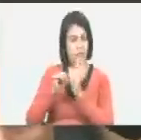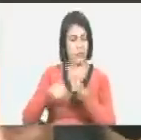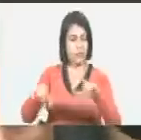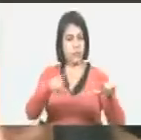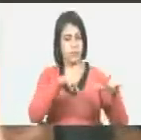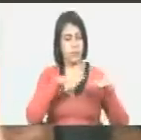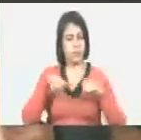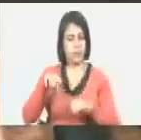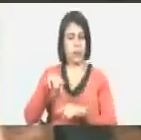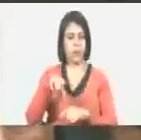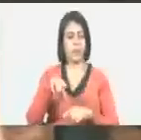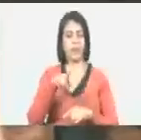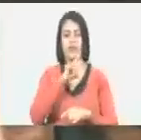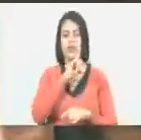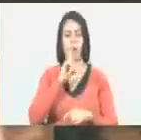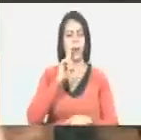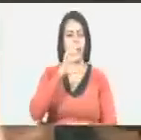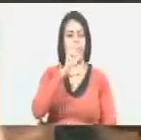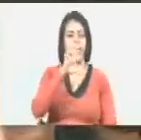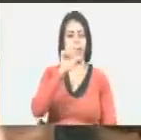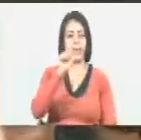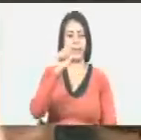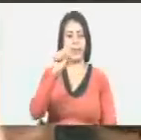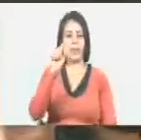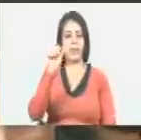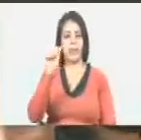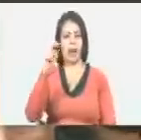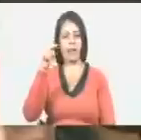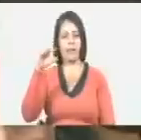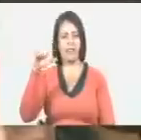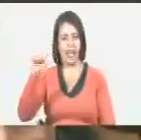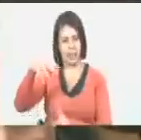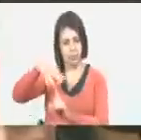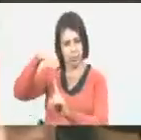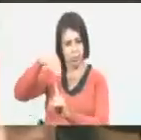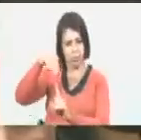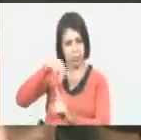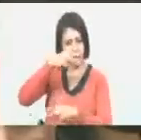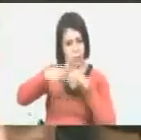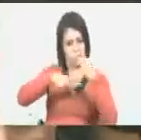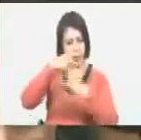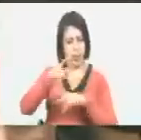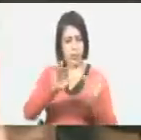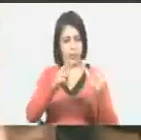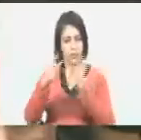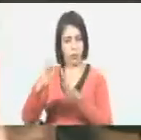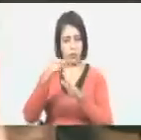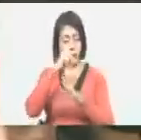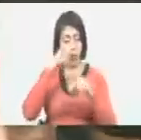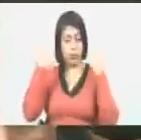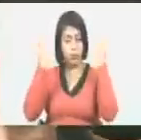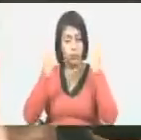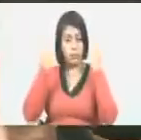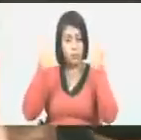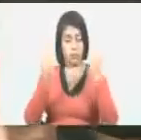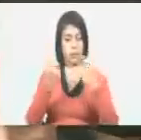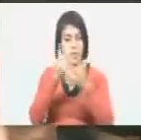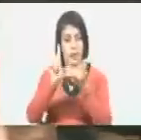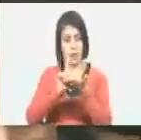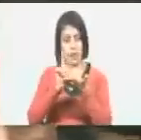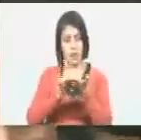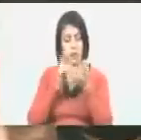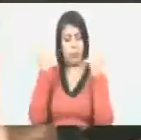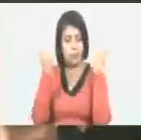la estancia, y que es una política continuada durante 18 años de promoción del libro,